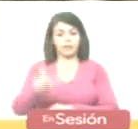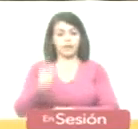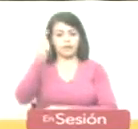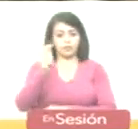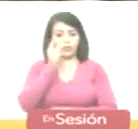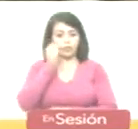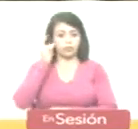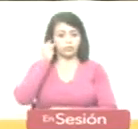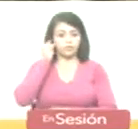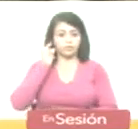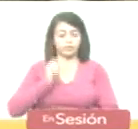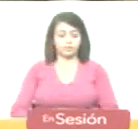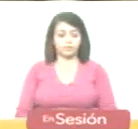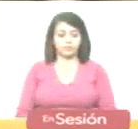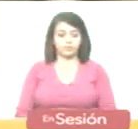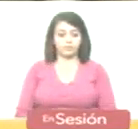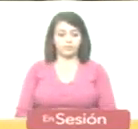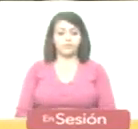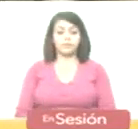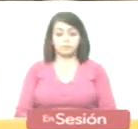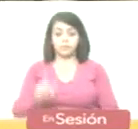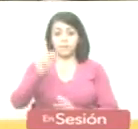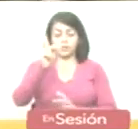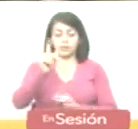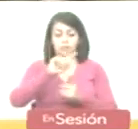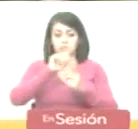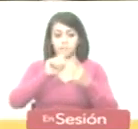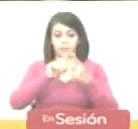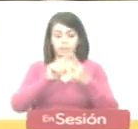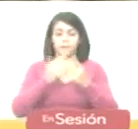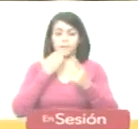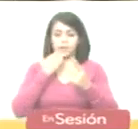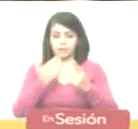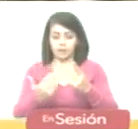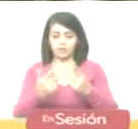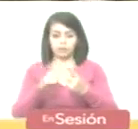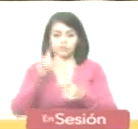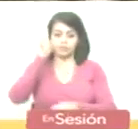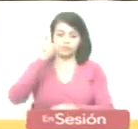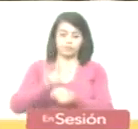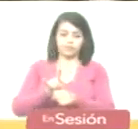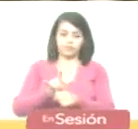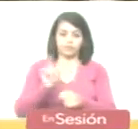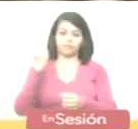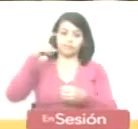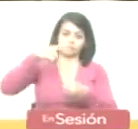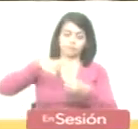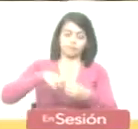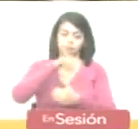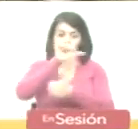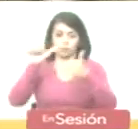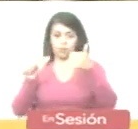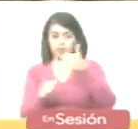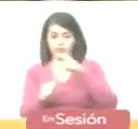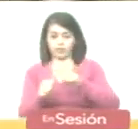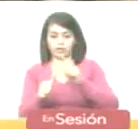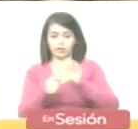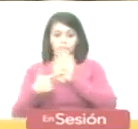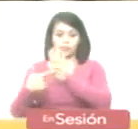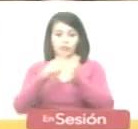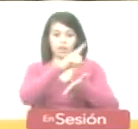diputadas y los ciudadanos diputados principales solicitando permiso para ausentarse e incorporar a sus suplentes indicados